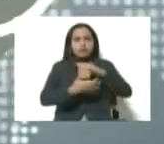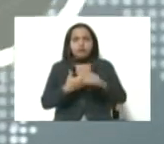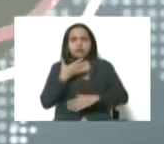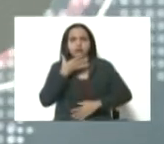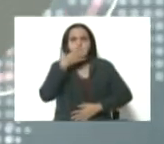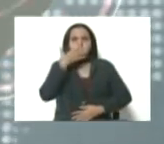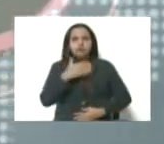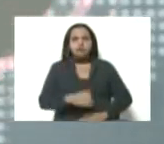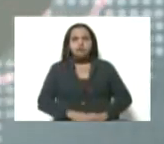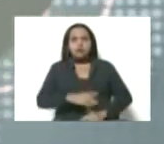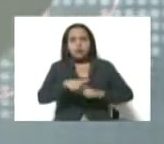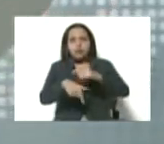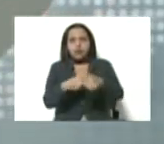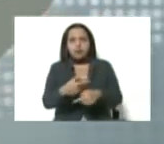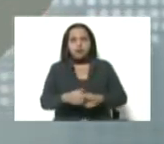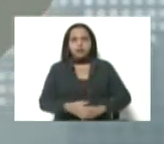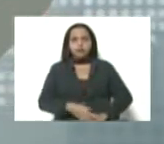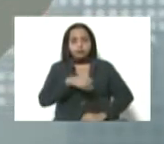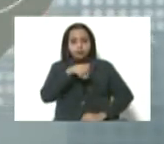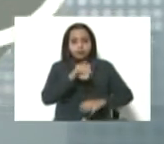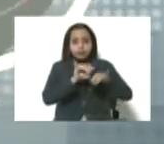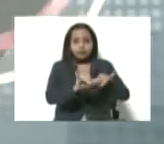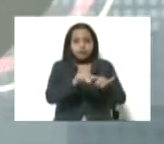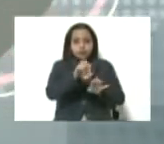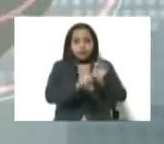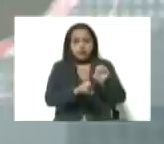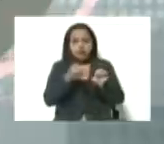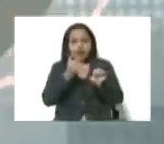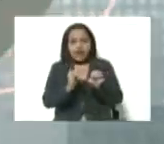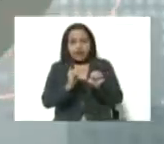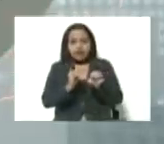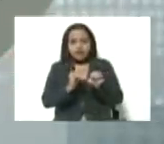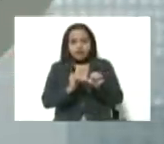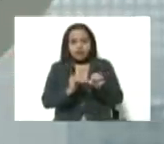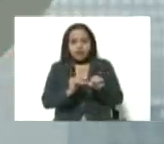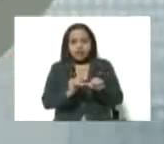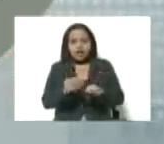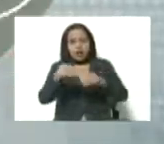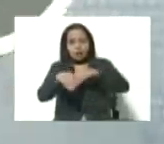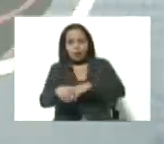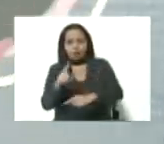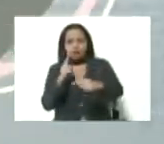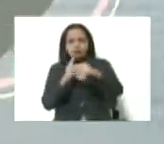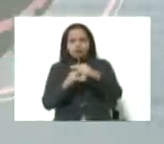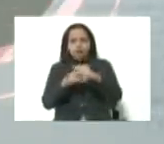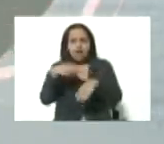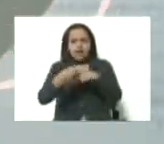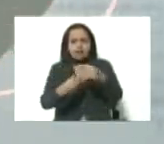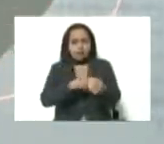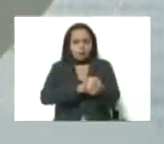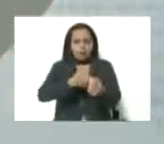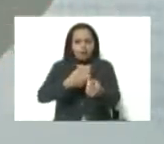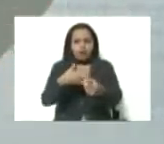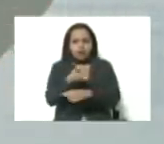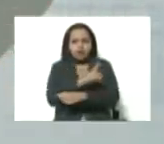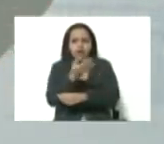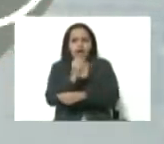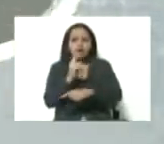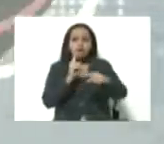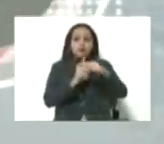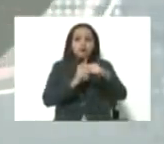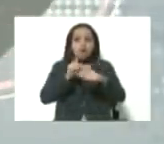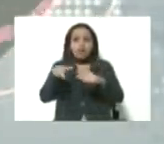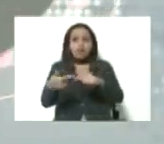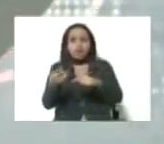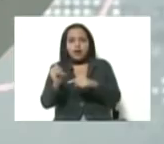luego este diagnóstico fue corroborada por la realización de pruebas rápidas él dio positivo y